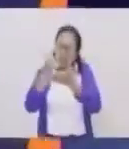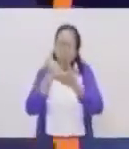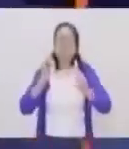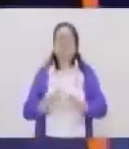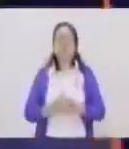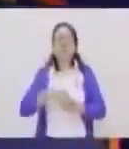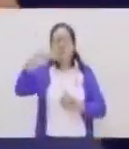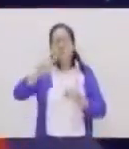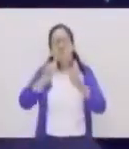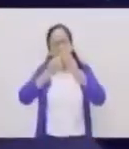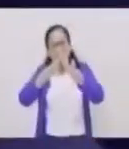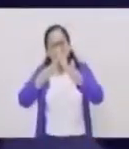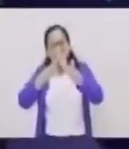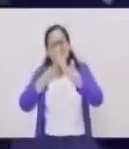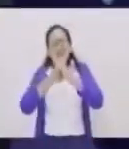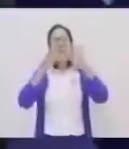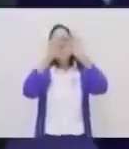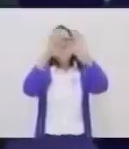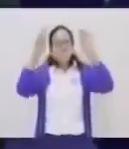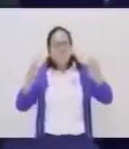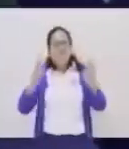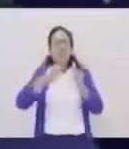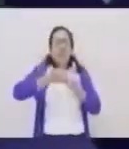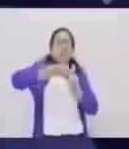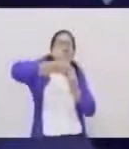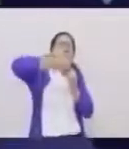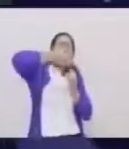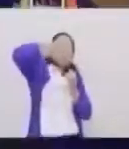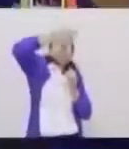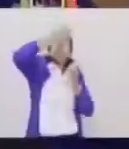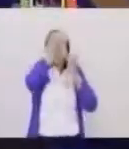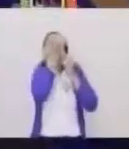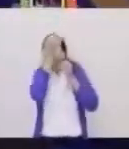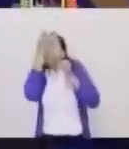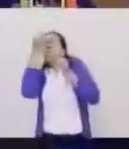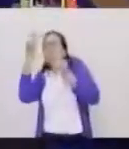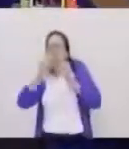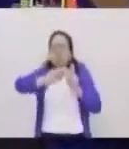hoy. Vamos a iniciar a medir el pizarrón.